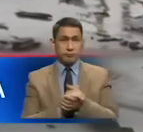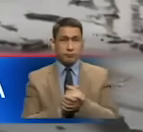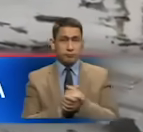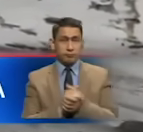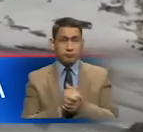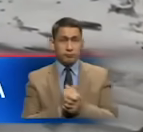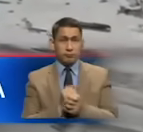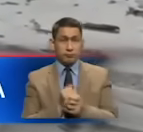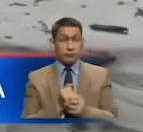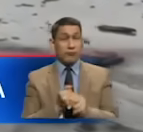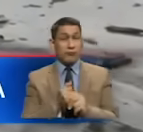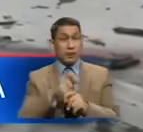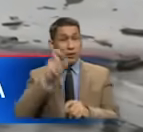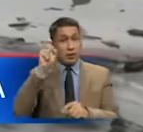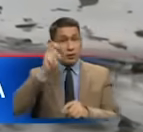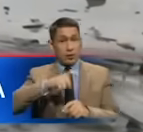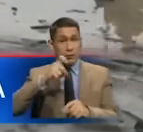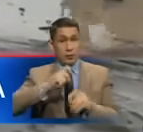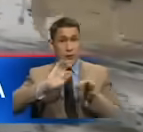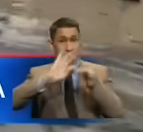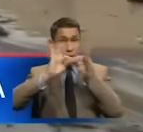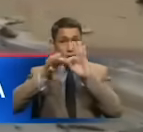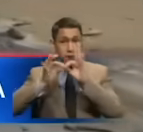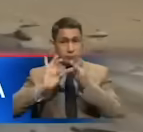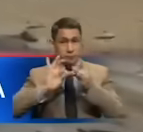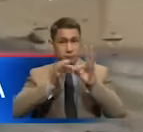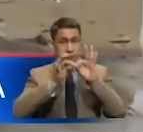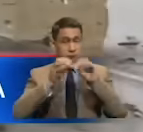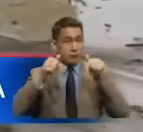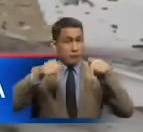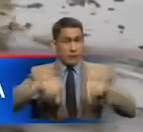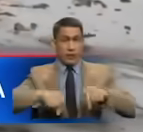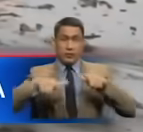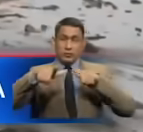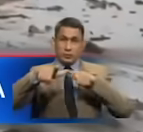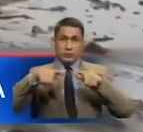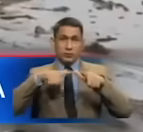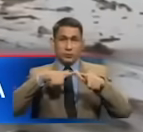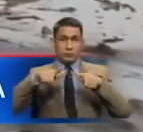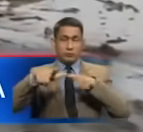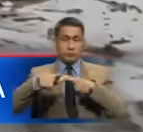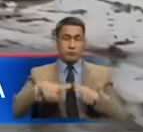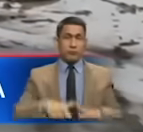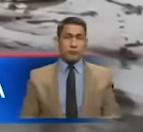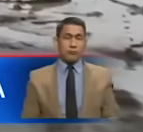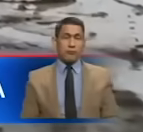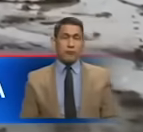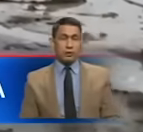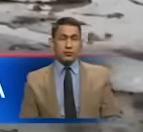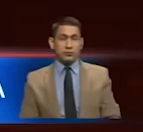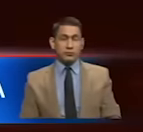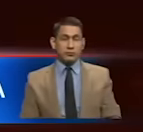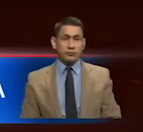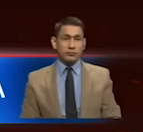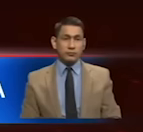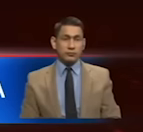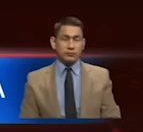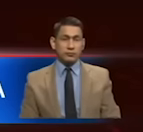vertientes de los esteros, tenemos 3 esteros, y lo que ocasionan es cuando se desbordan, se llena de basura, ocasiona estas inundaciones aquí en la